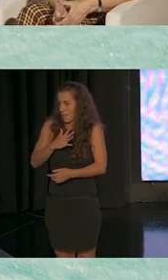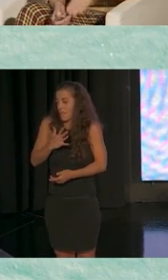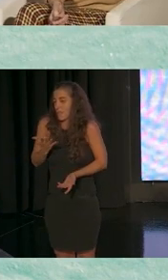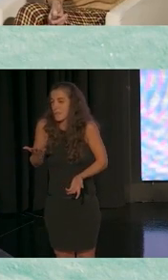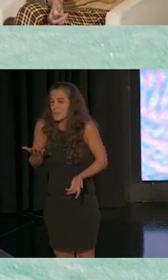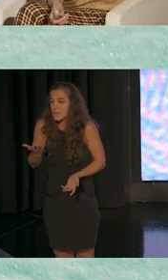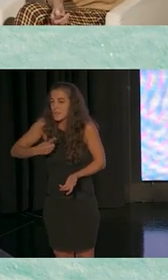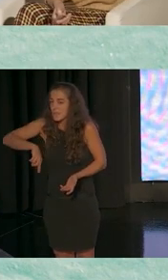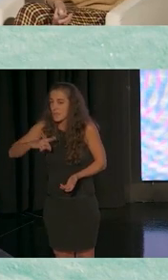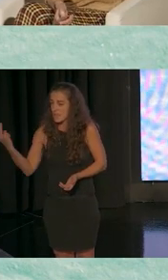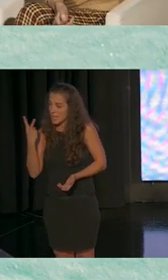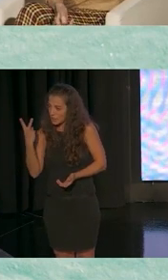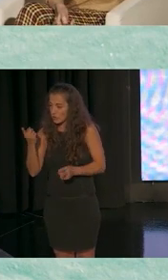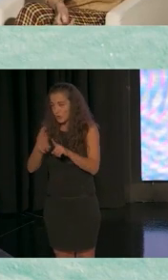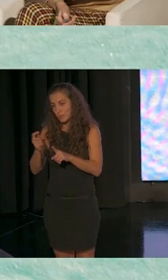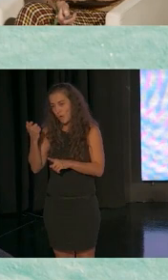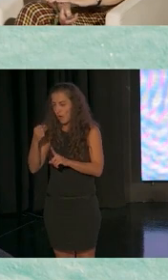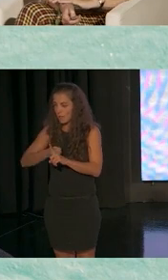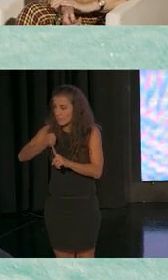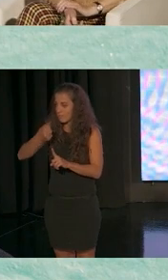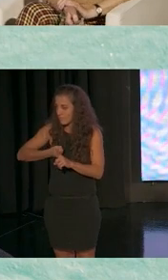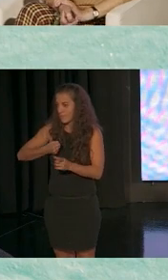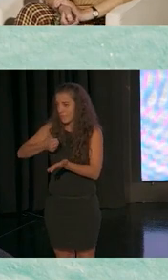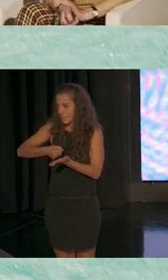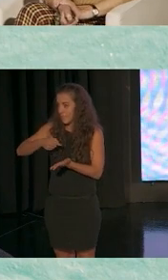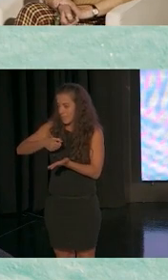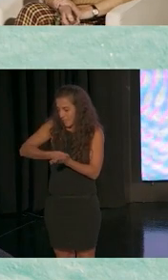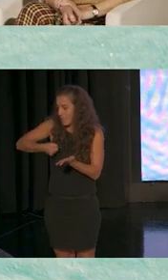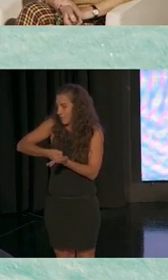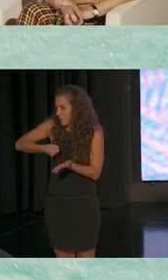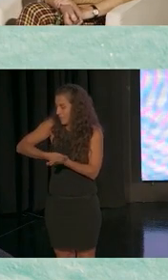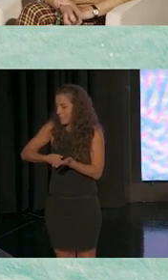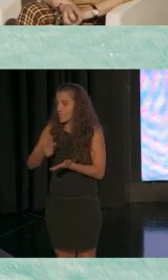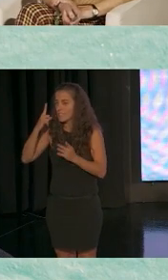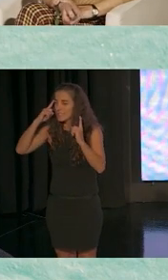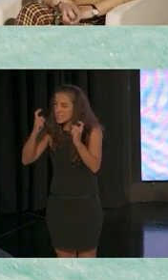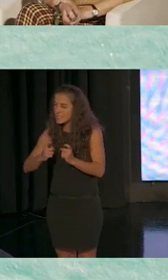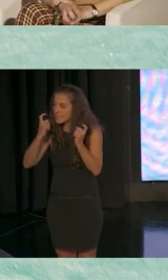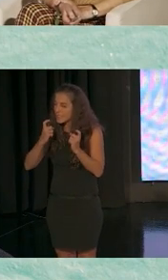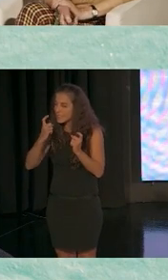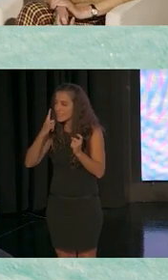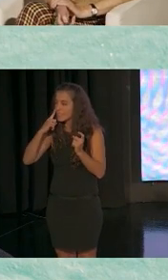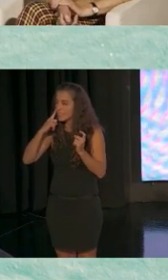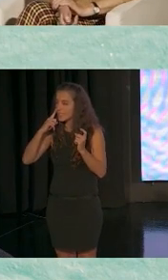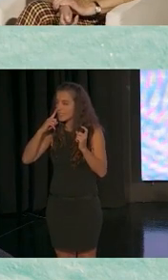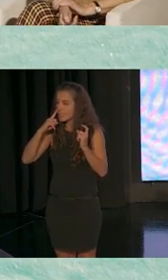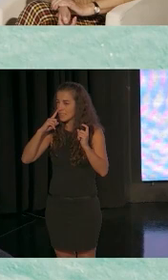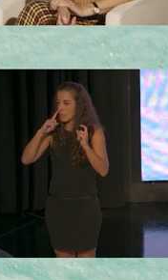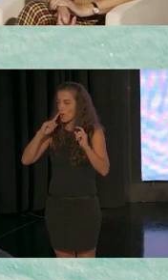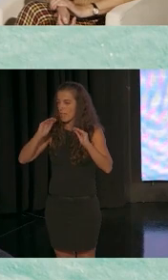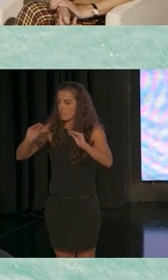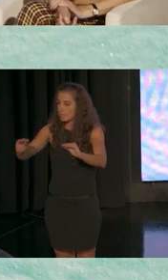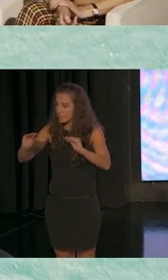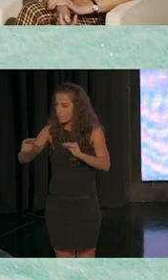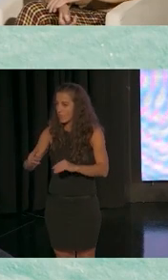eh machaconamente diríamos eh tratado sobre todo de destacar eh tres ideas no tres